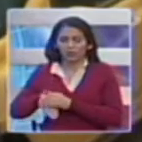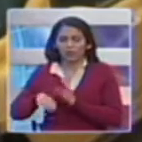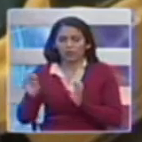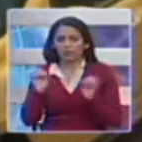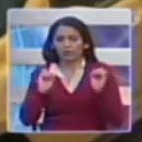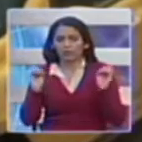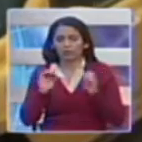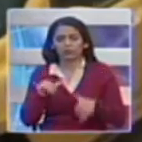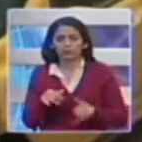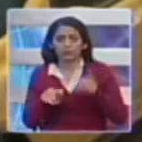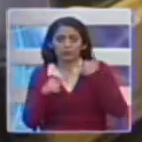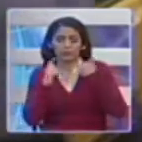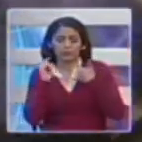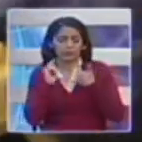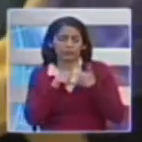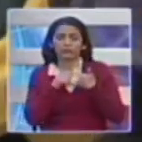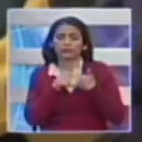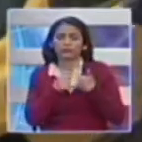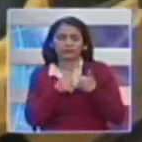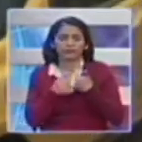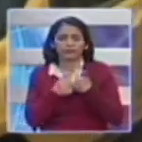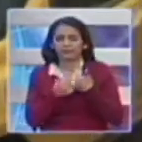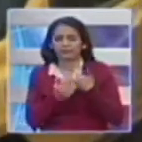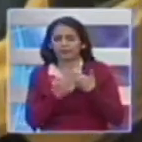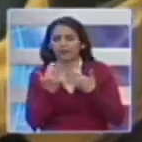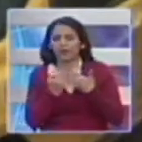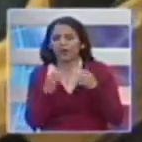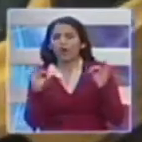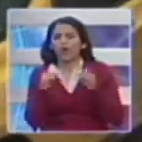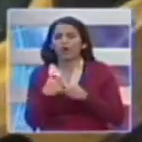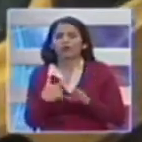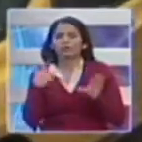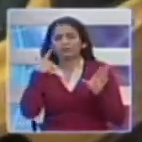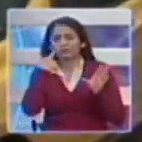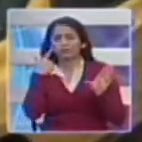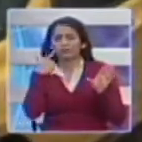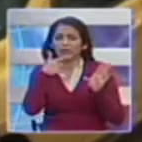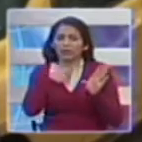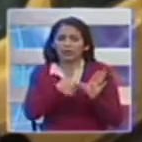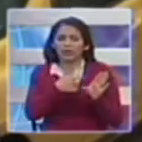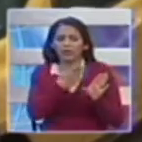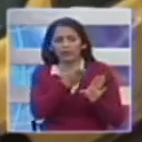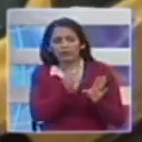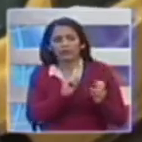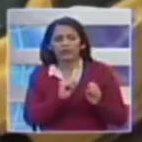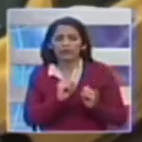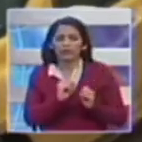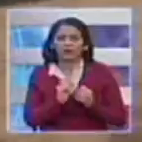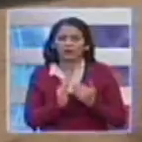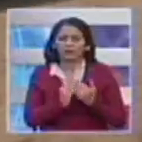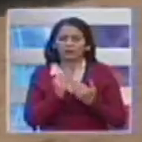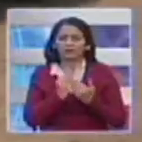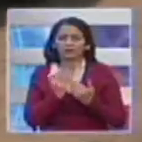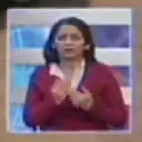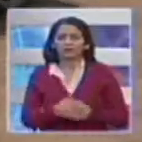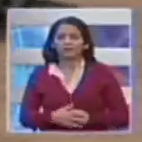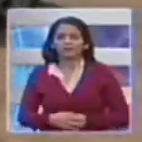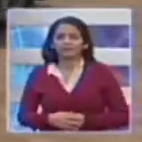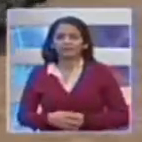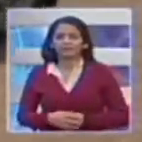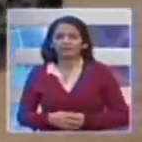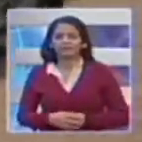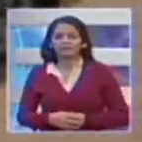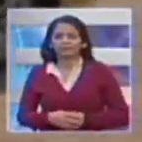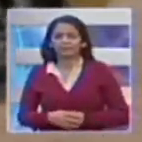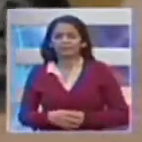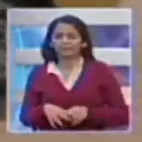o normalmente utilizan gasolineras para cambiar billetes altos para tener denominación baja. Para identificar las unidades